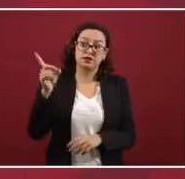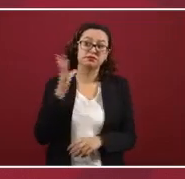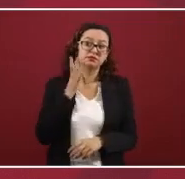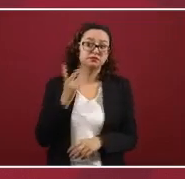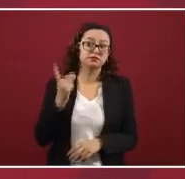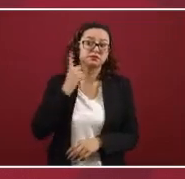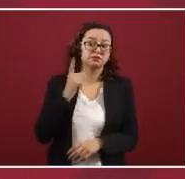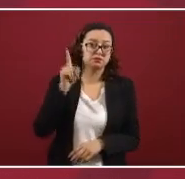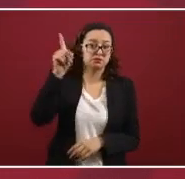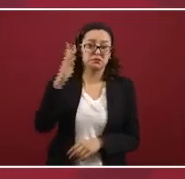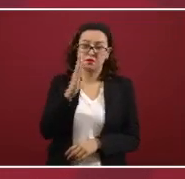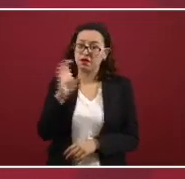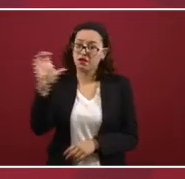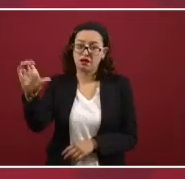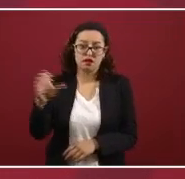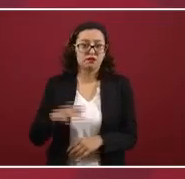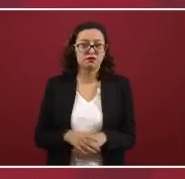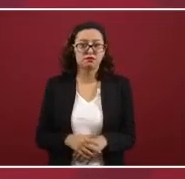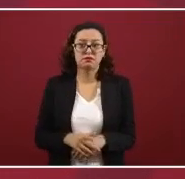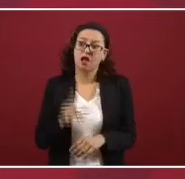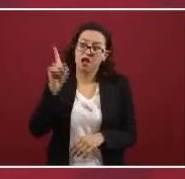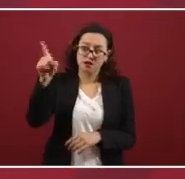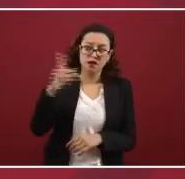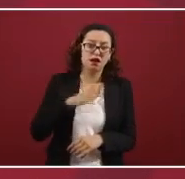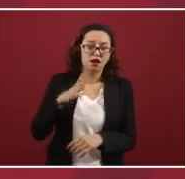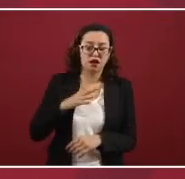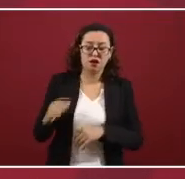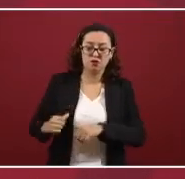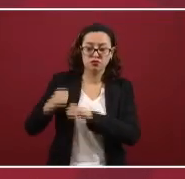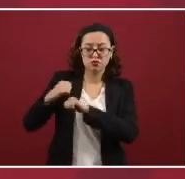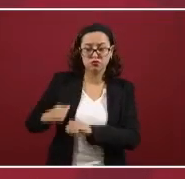la autoridad competente.